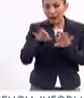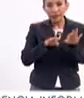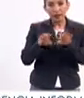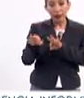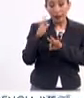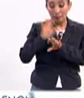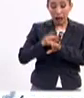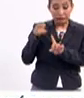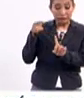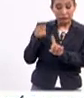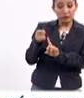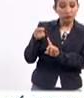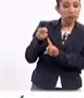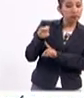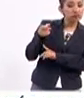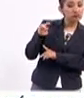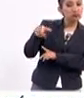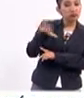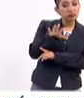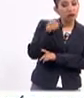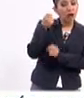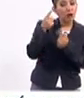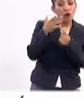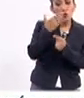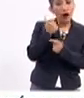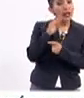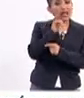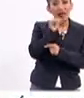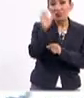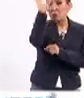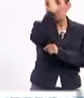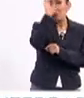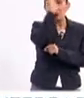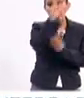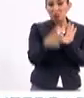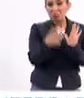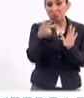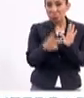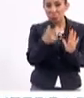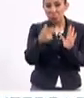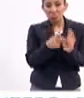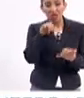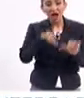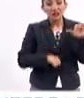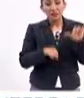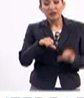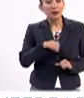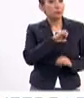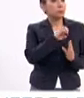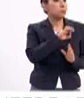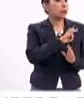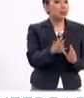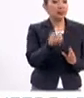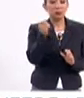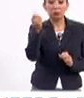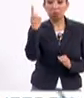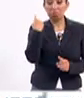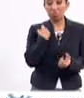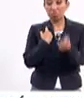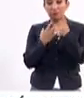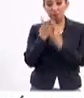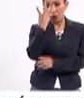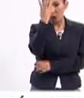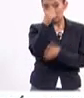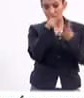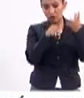trabajar prioritariamente con aquellos en los que no hay oferta cultural permanente, ¿no? O sea que las actividades pueden ser dispersas. Tenemos